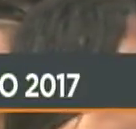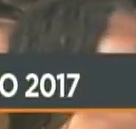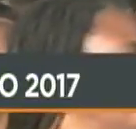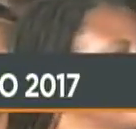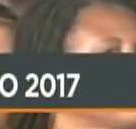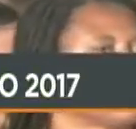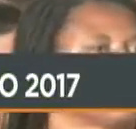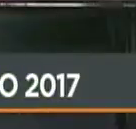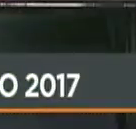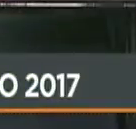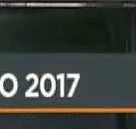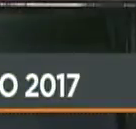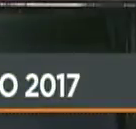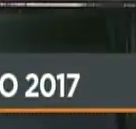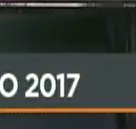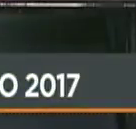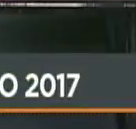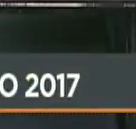Correcto.